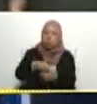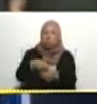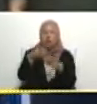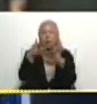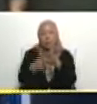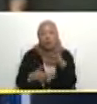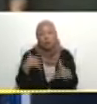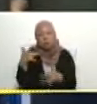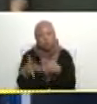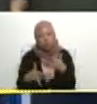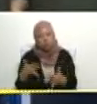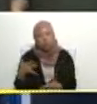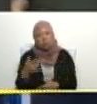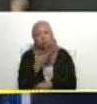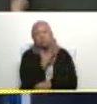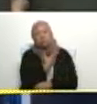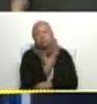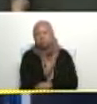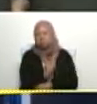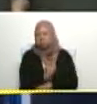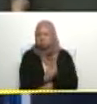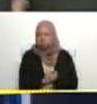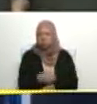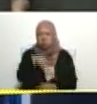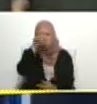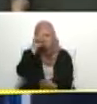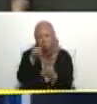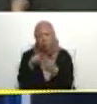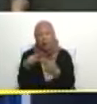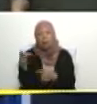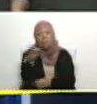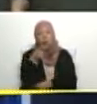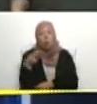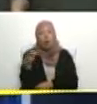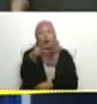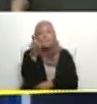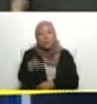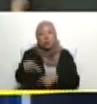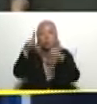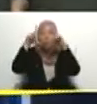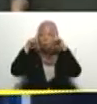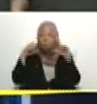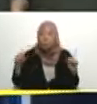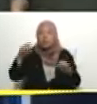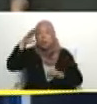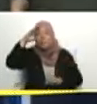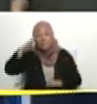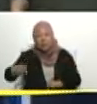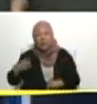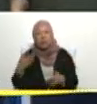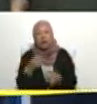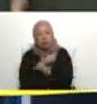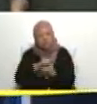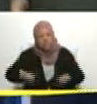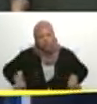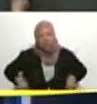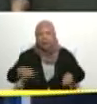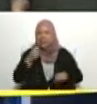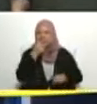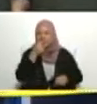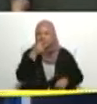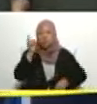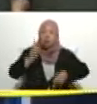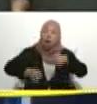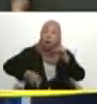tales acciones, lamentablemente han logrado captar a profesionales de la Fuerza Armada Nacional Bolivariana,